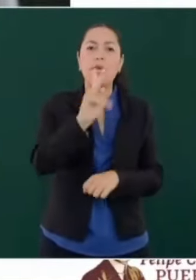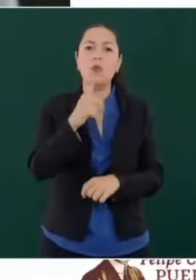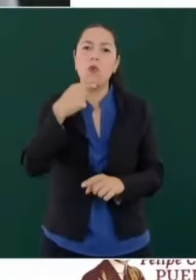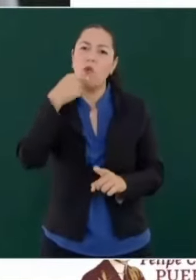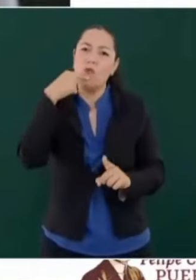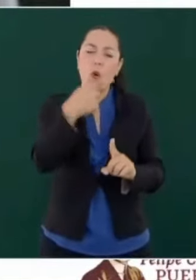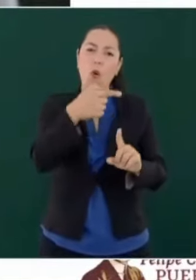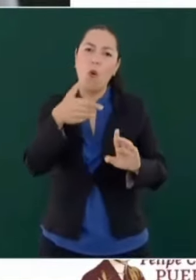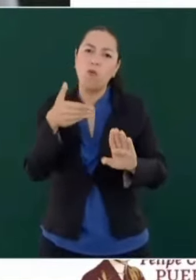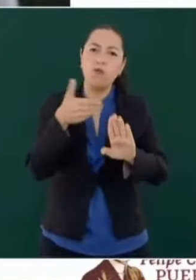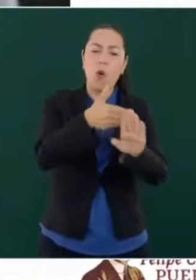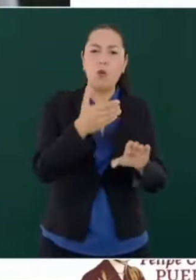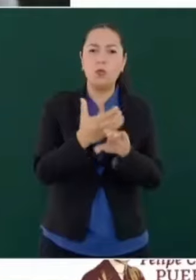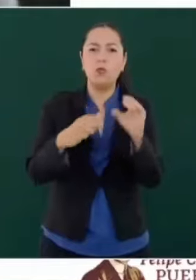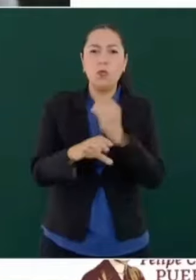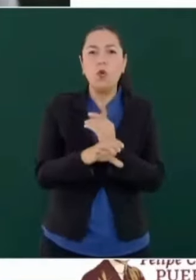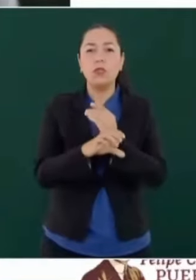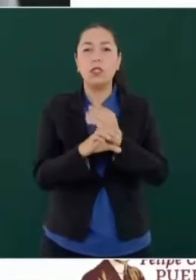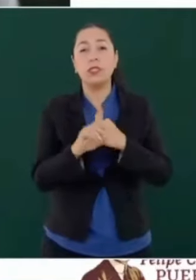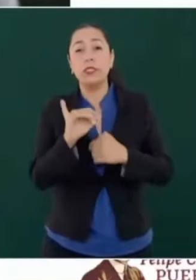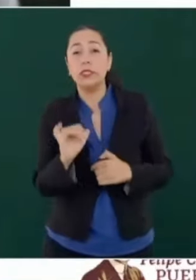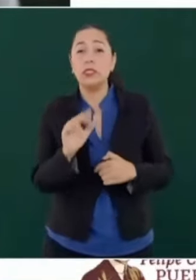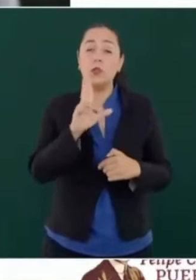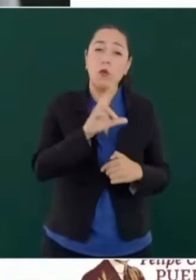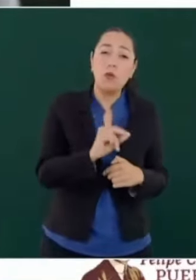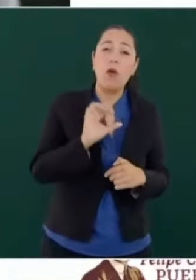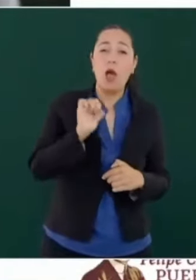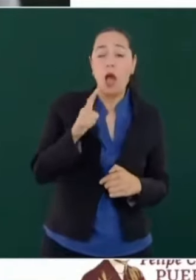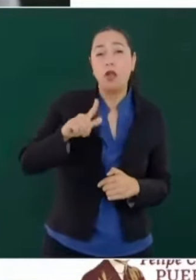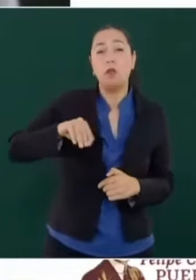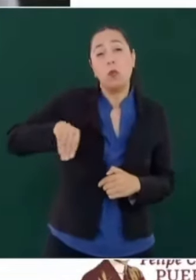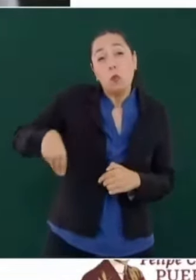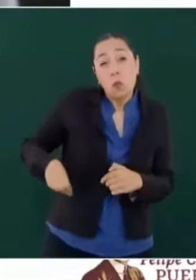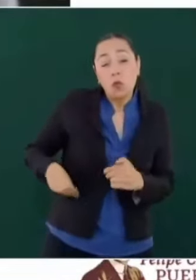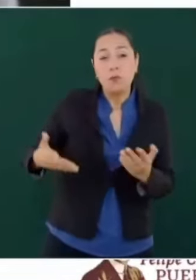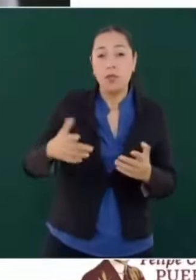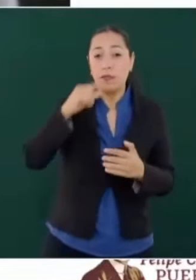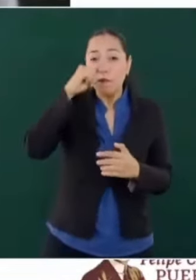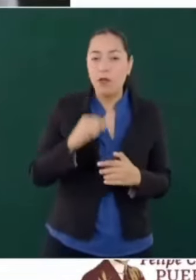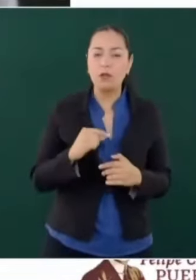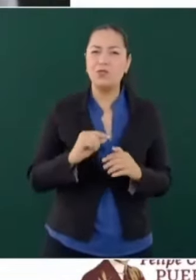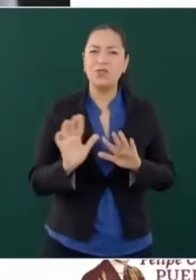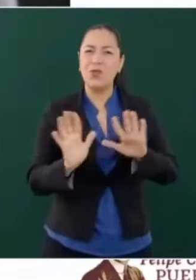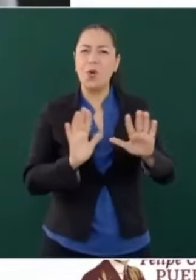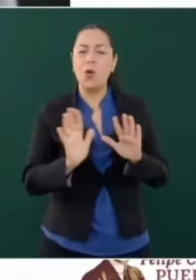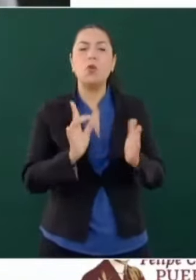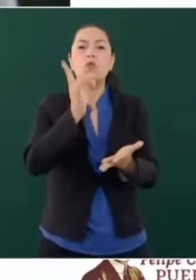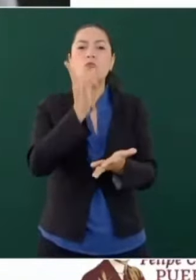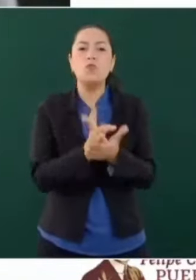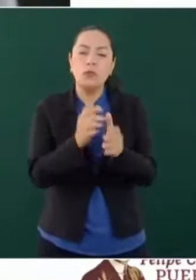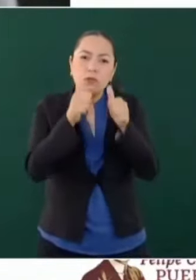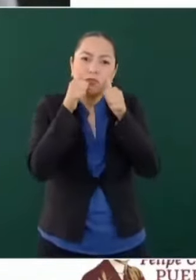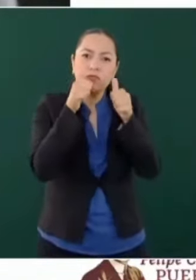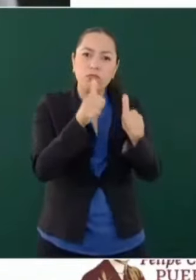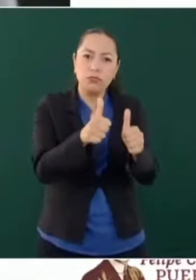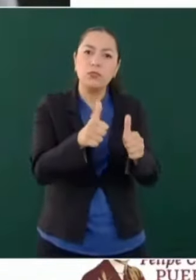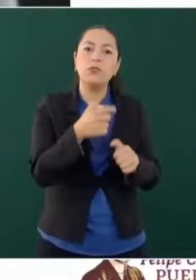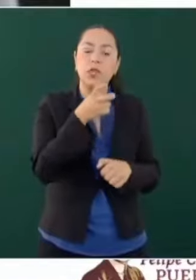si esta persona es inocente o culpable. No conocen su propia historia.